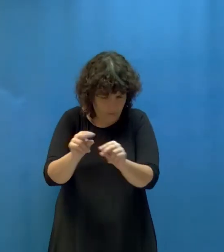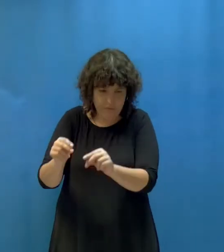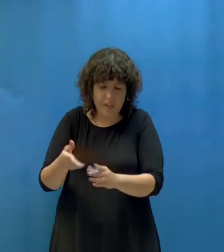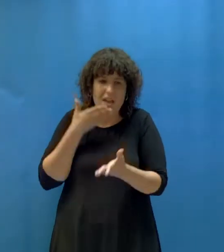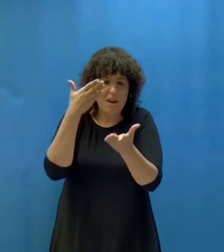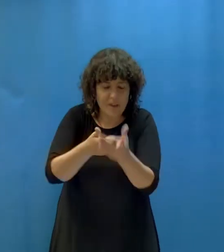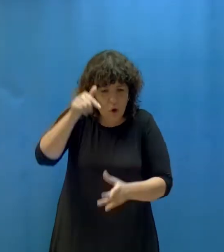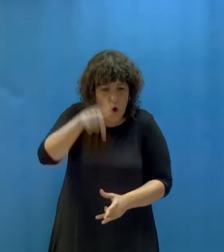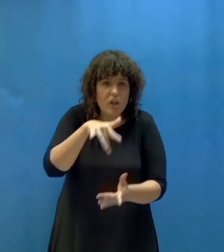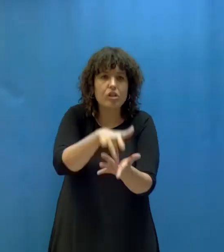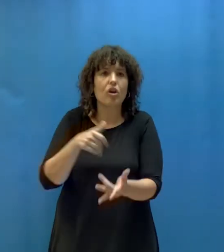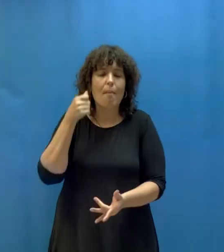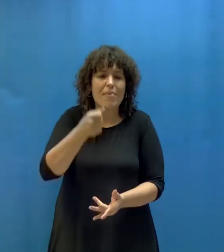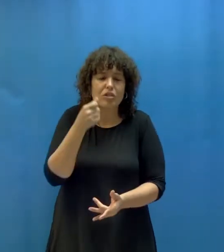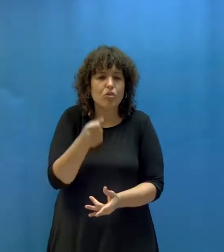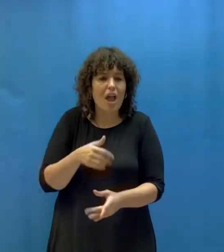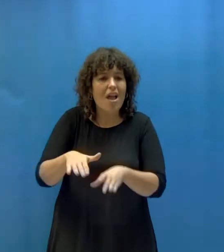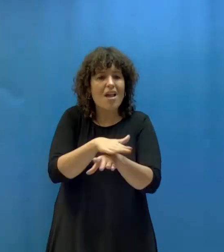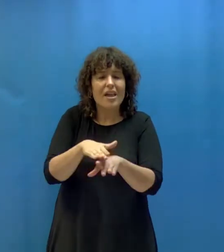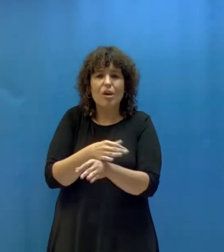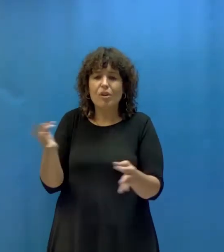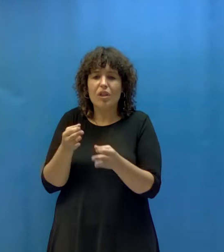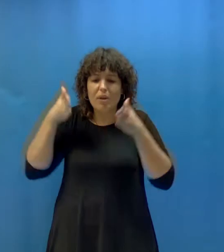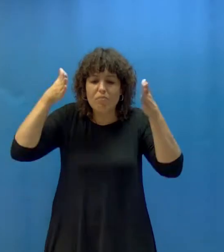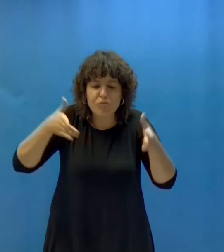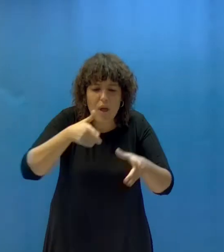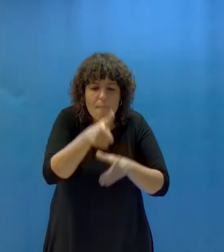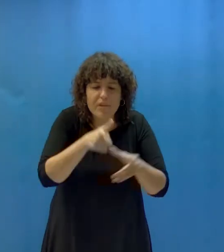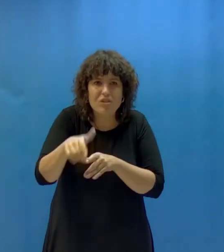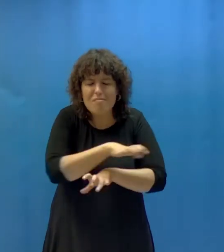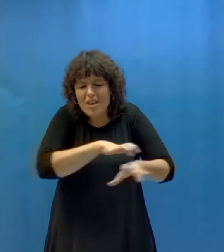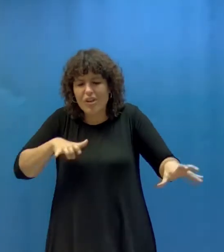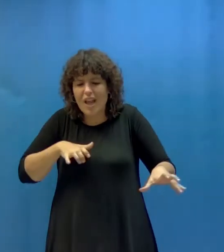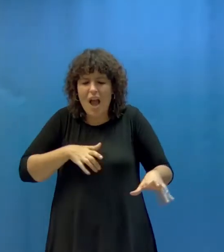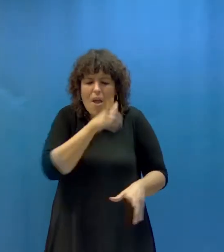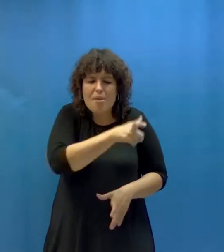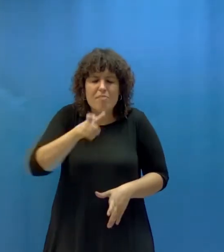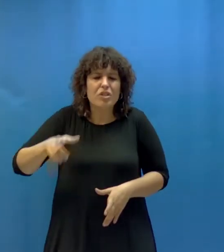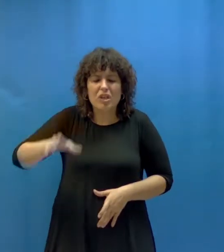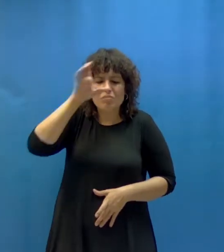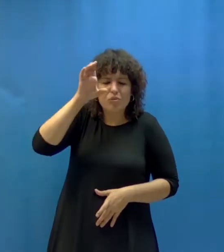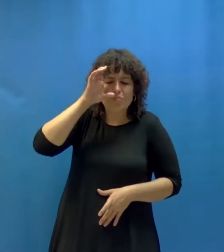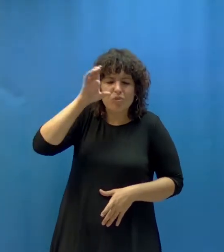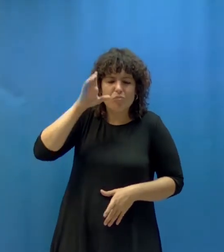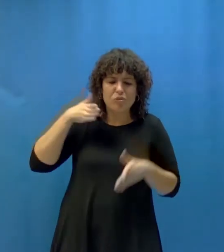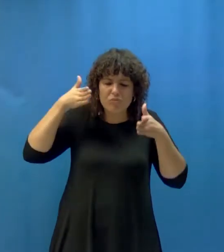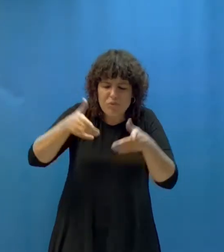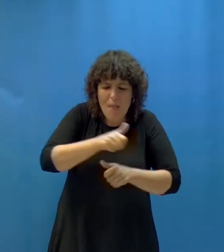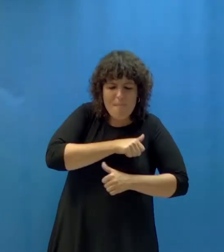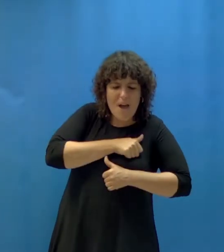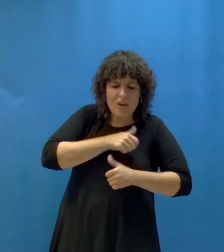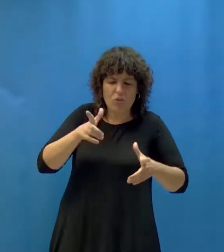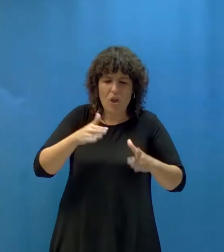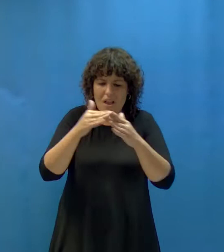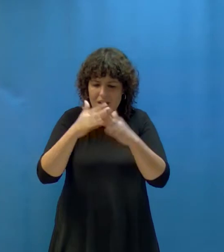y que gobierne para la mayoría, que escuche lo que quieren los castellonenses, que es que ustedes se preocupen por el paro, por los desahucios. Yo